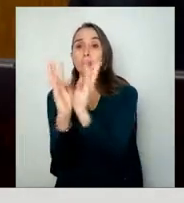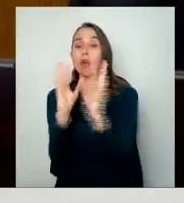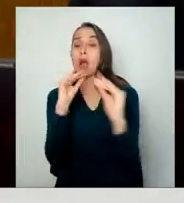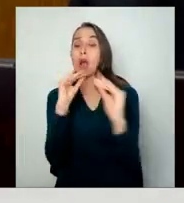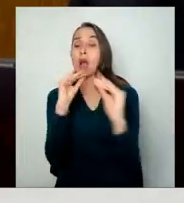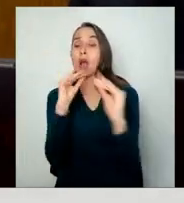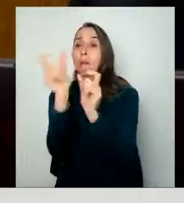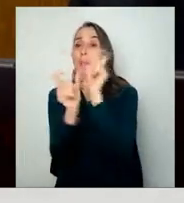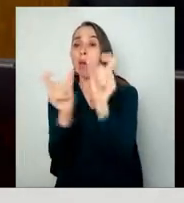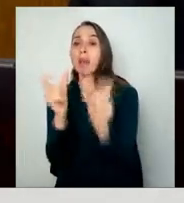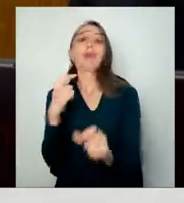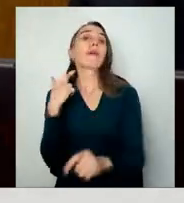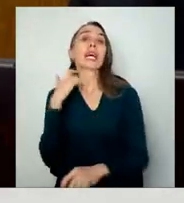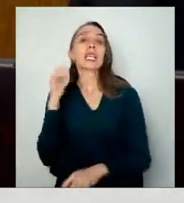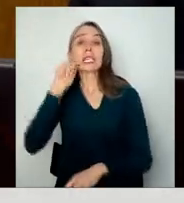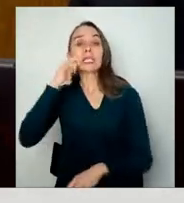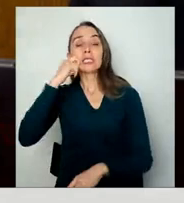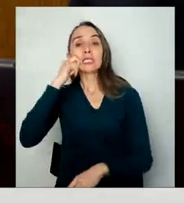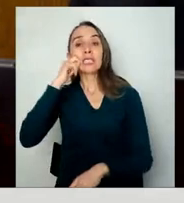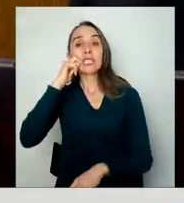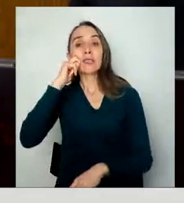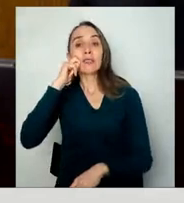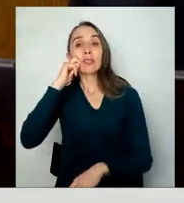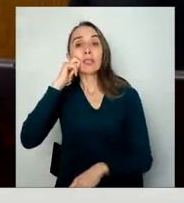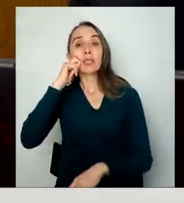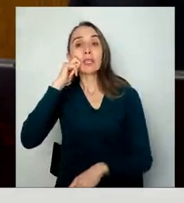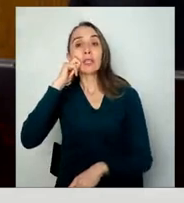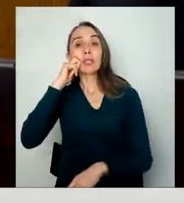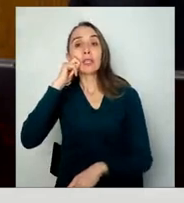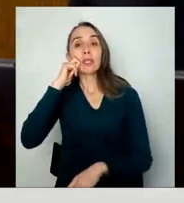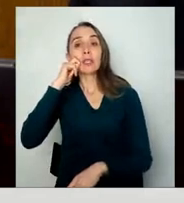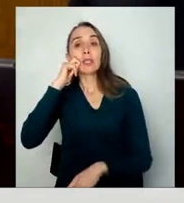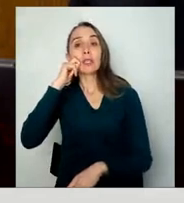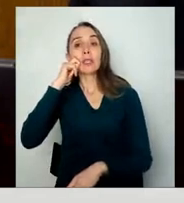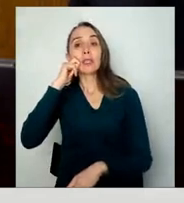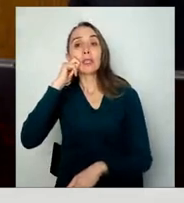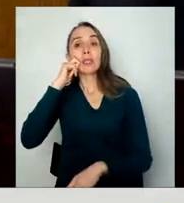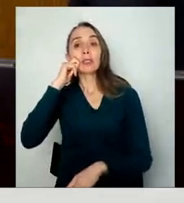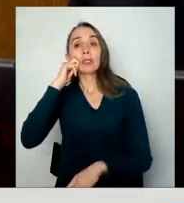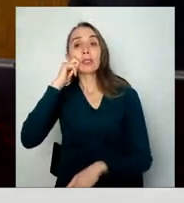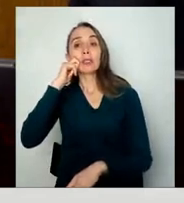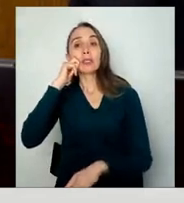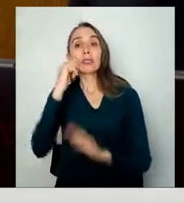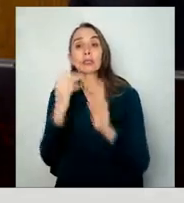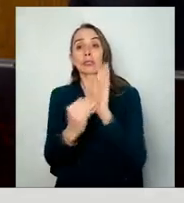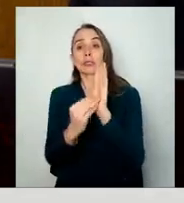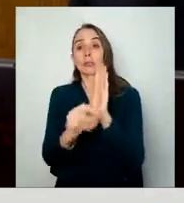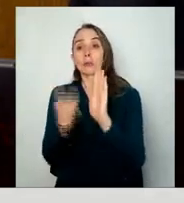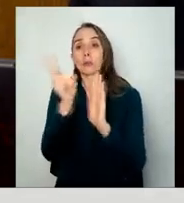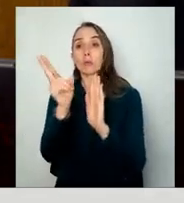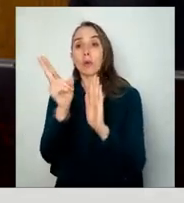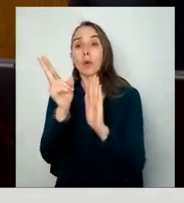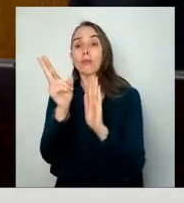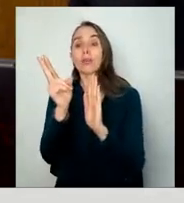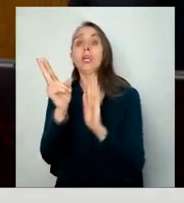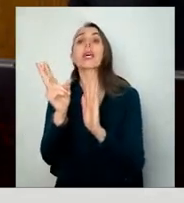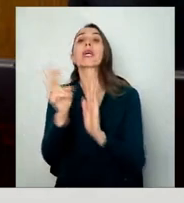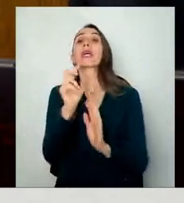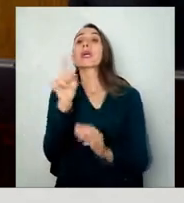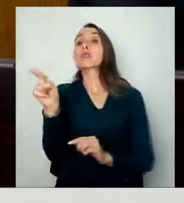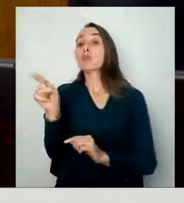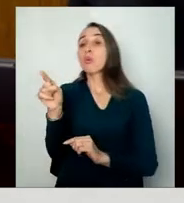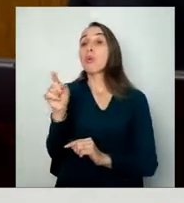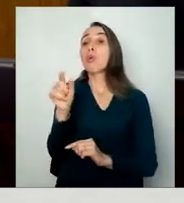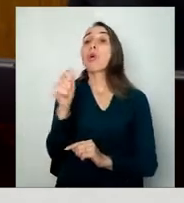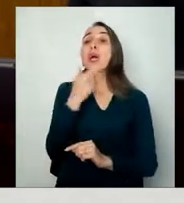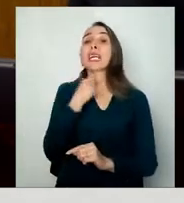lo que significa hoy día poder prohibir que las rendición de la evaluaciones y la entrega de